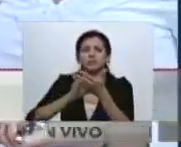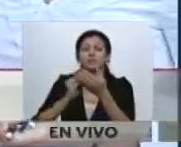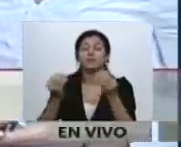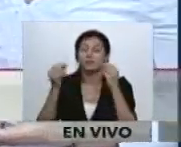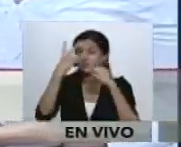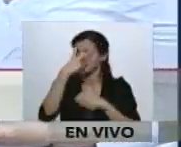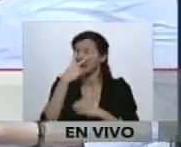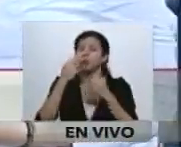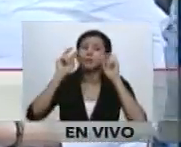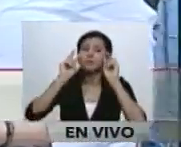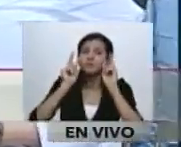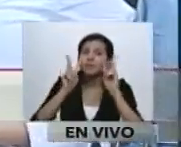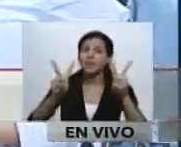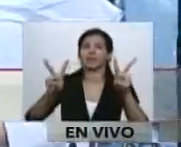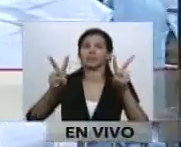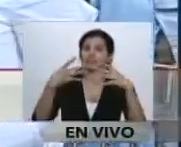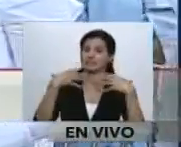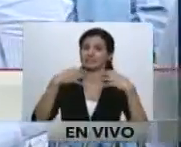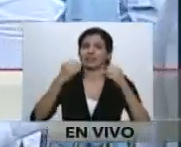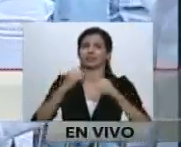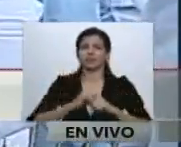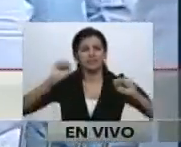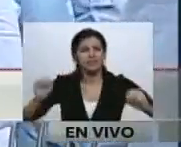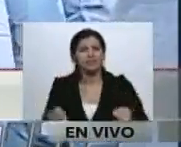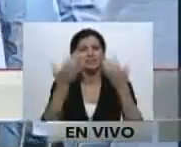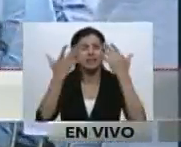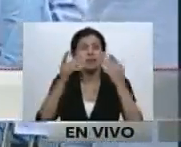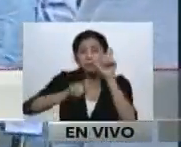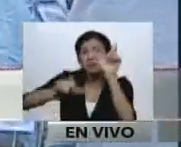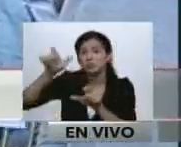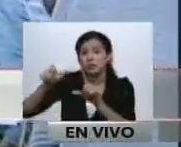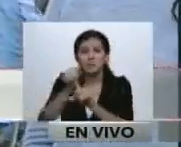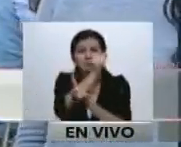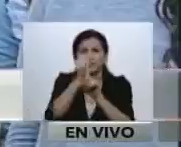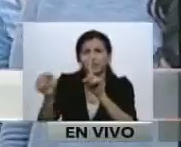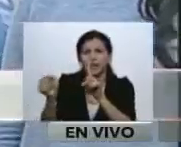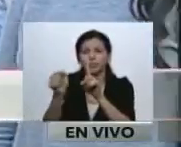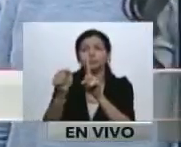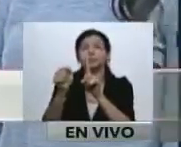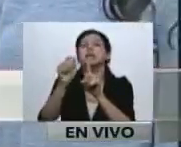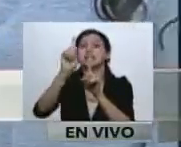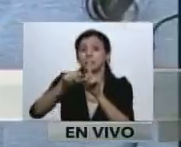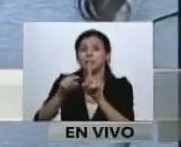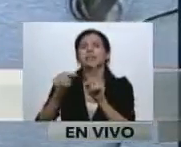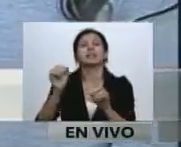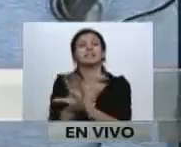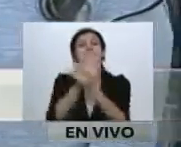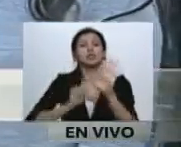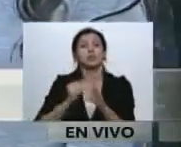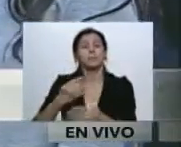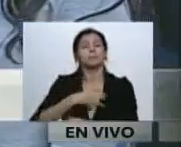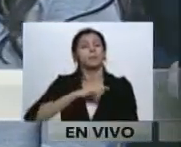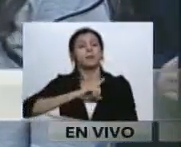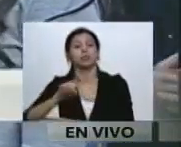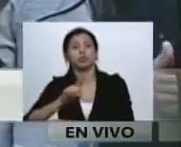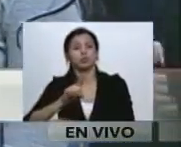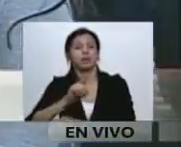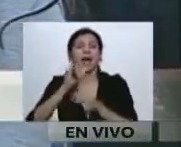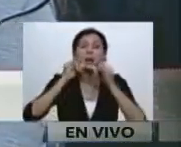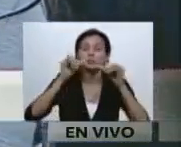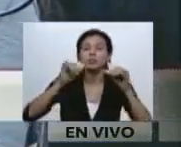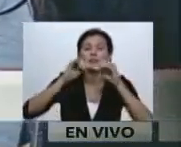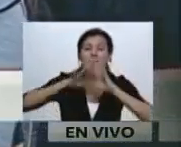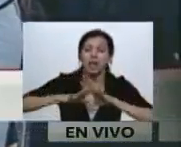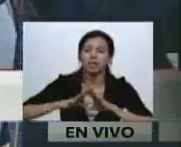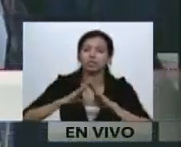vista a los ciegos, para rescatar a los que son maltratados y para anunciar a todos que este es el